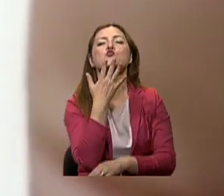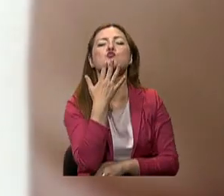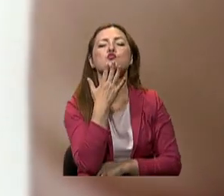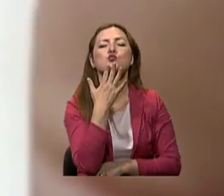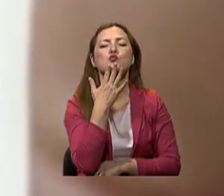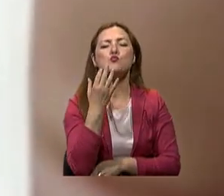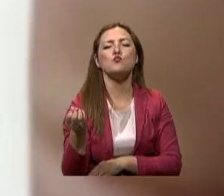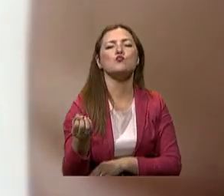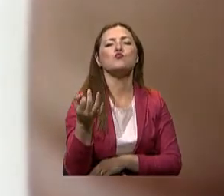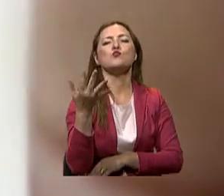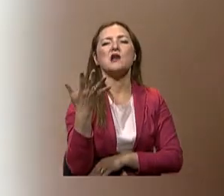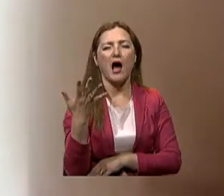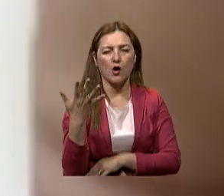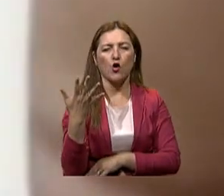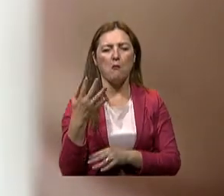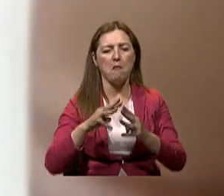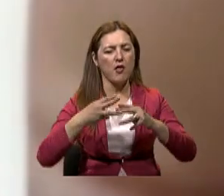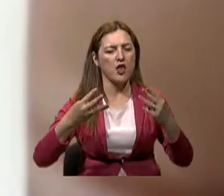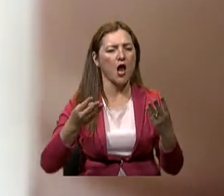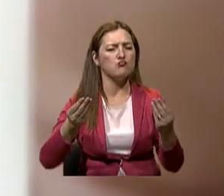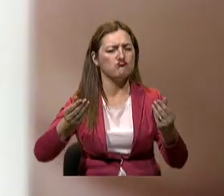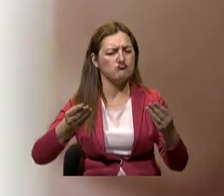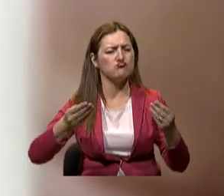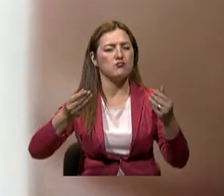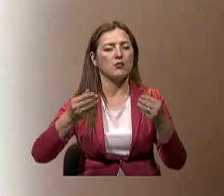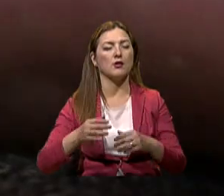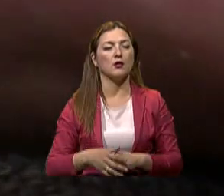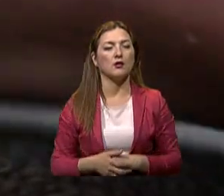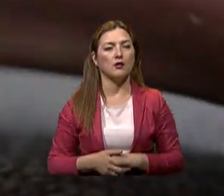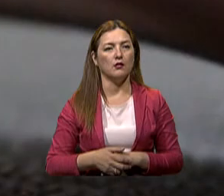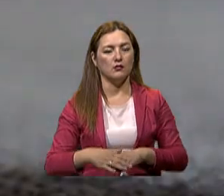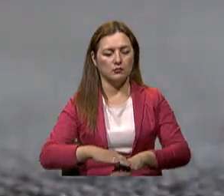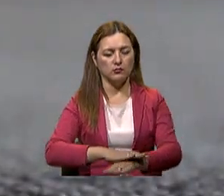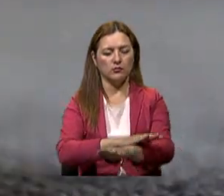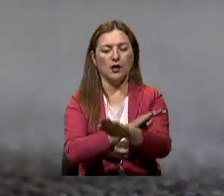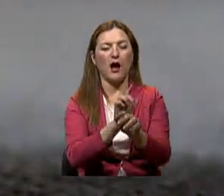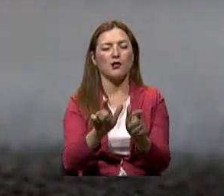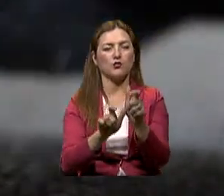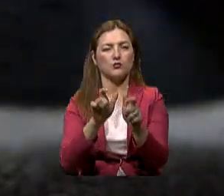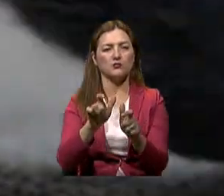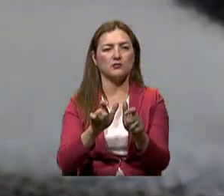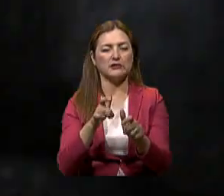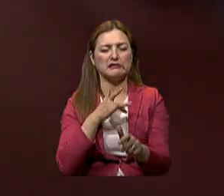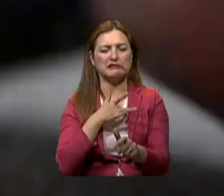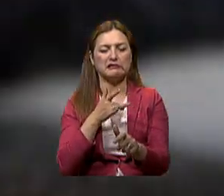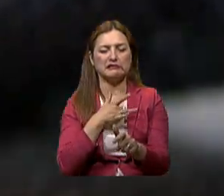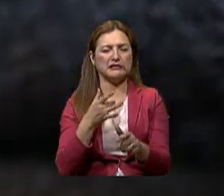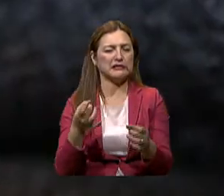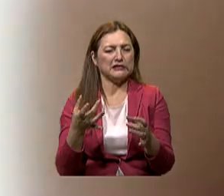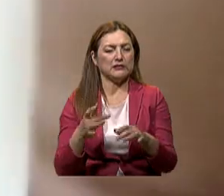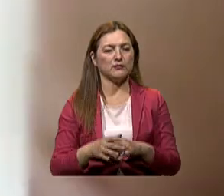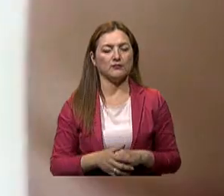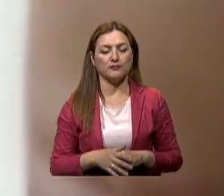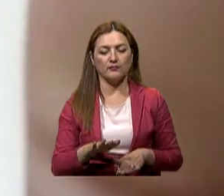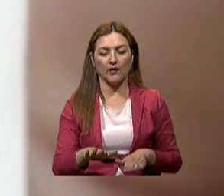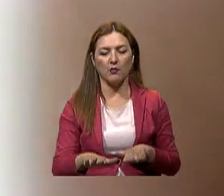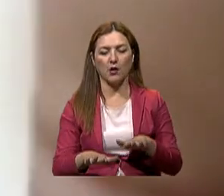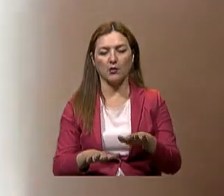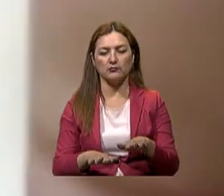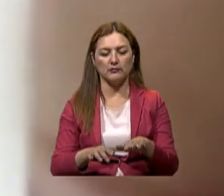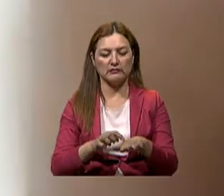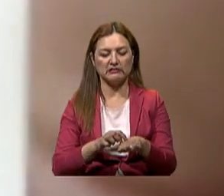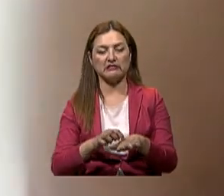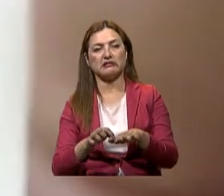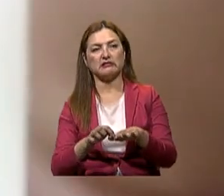de preferencia, ya que como algunos de estos pacientes con esta patología pierden sensibilidad, si se lastiman con la media blanca